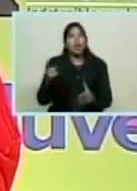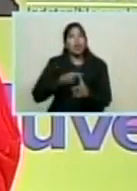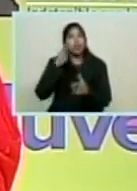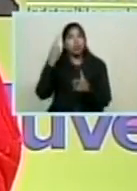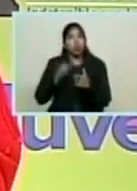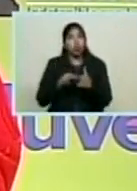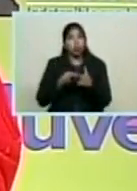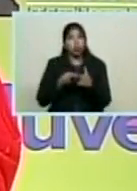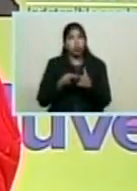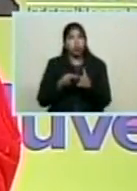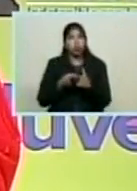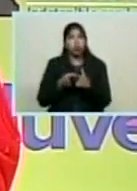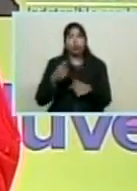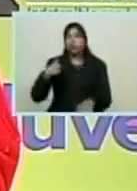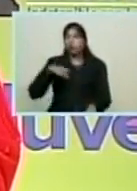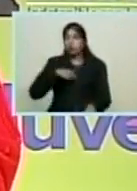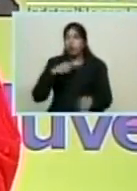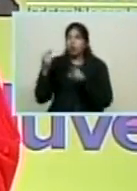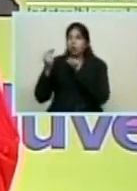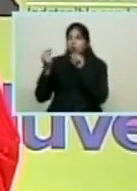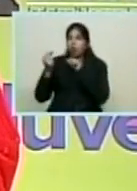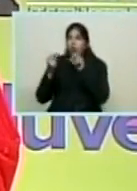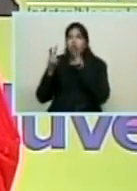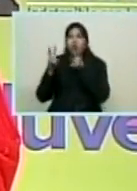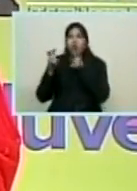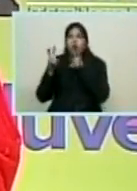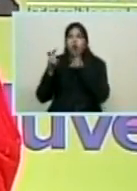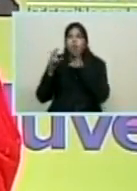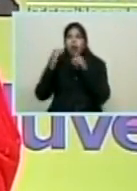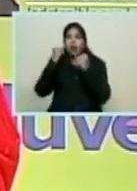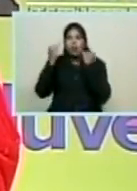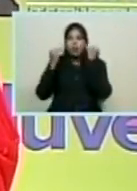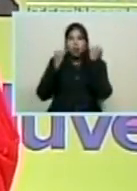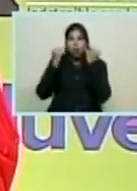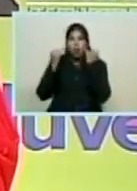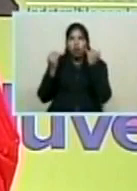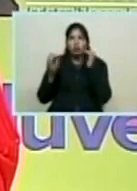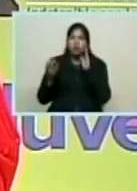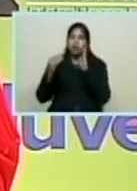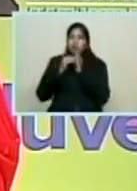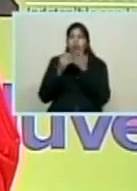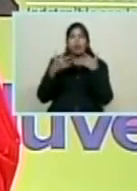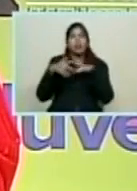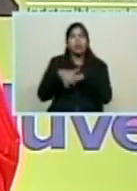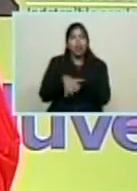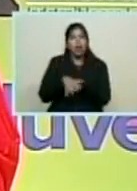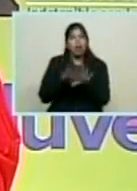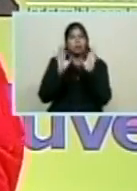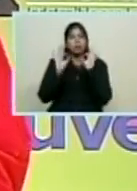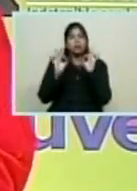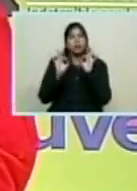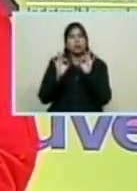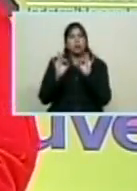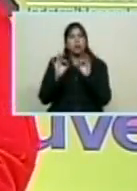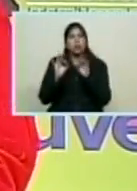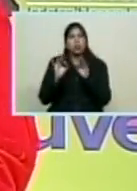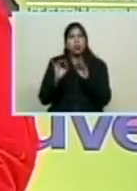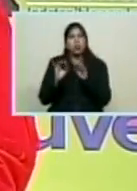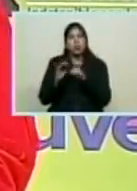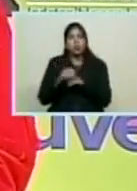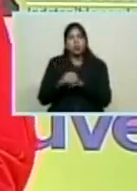a discutir un contrato colectivo con un nuevo concepto integral, de abajo hacia